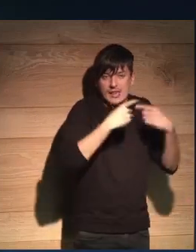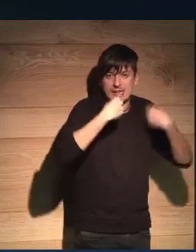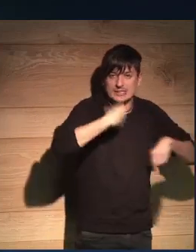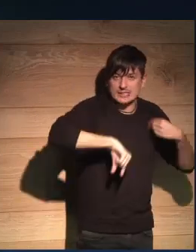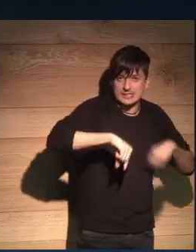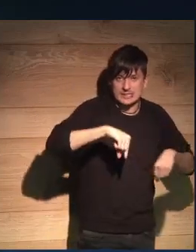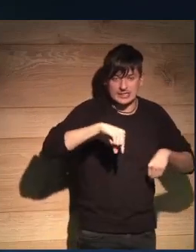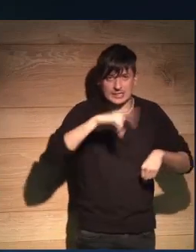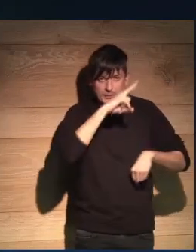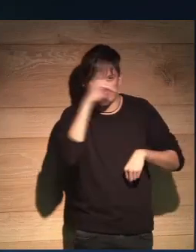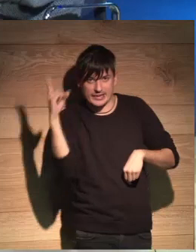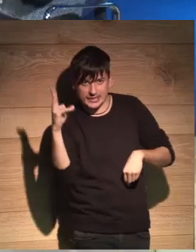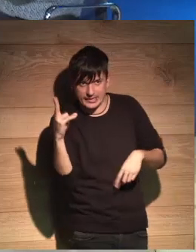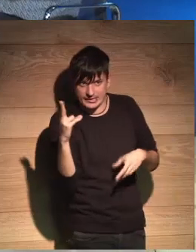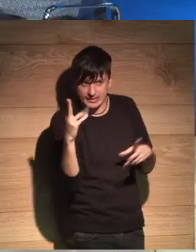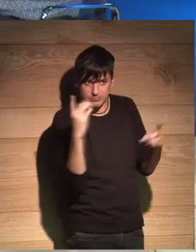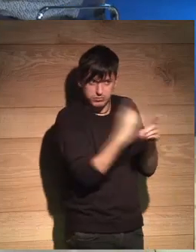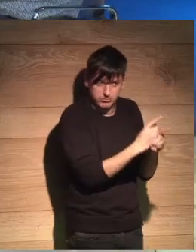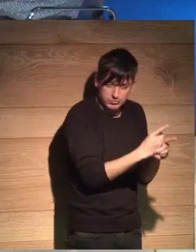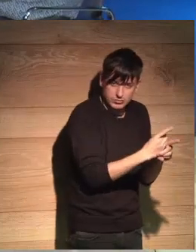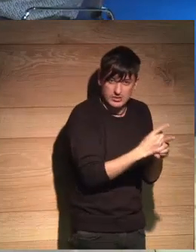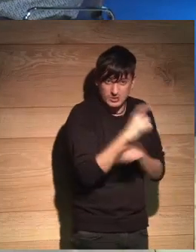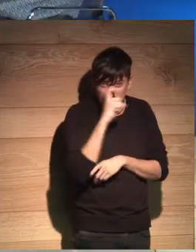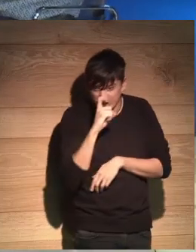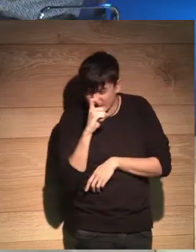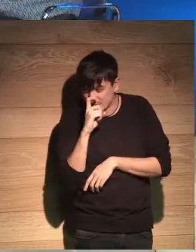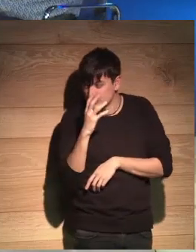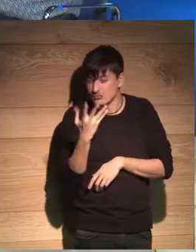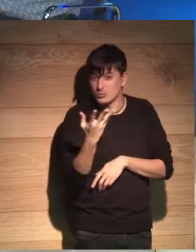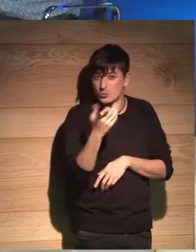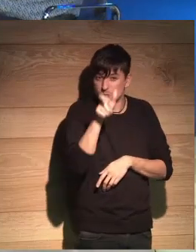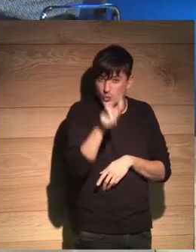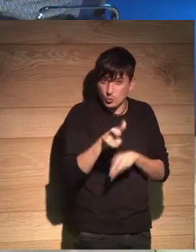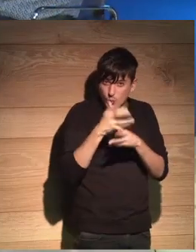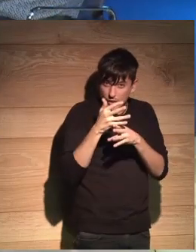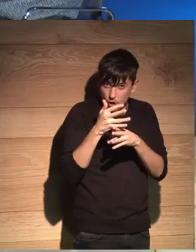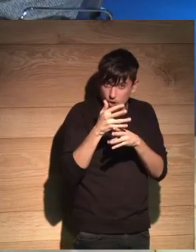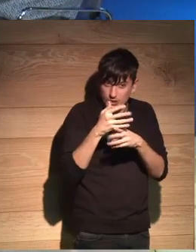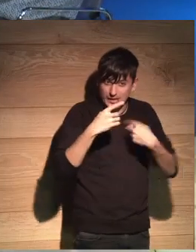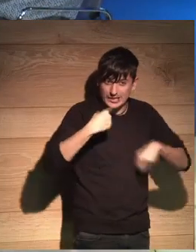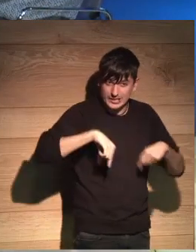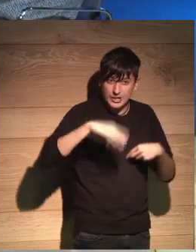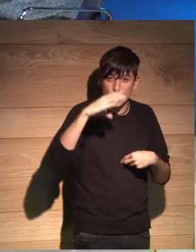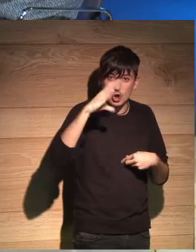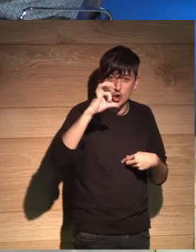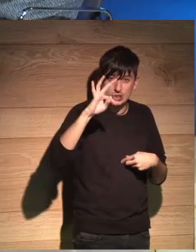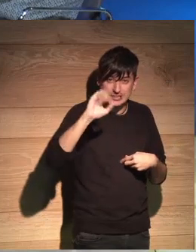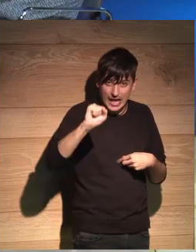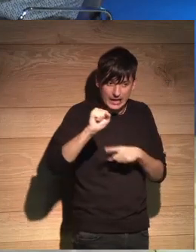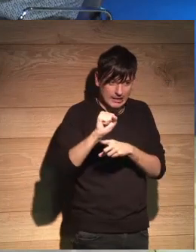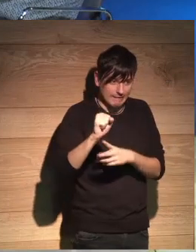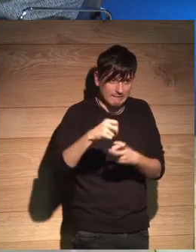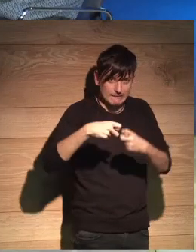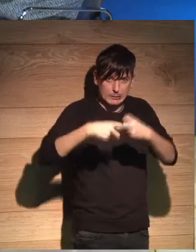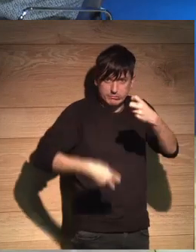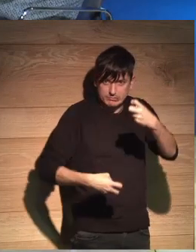No es tan raro últimamente. Entre el Madrid y el Atleti, ¿se acuerdan? Y entonces resulta que un jugador del Atleti, Diego Costa, se lesionó. Y